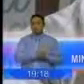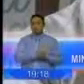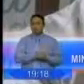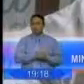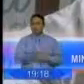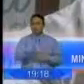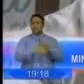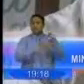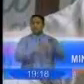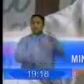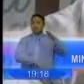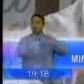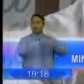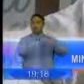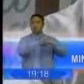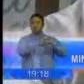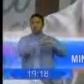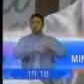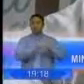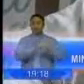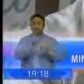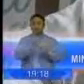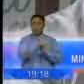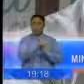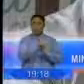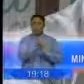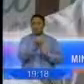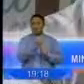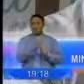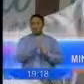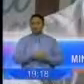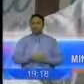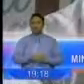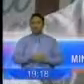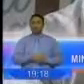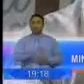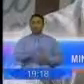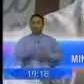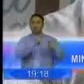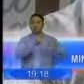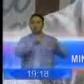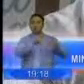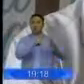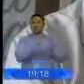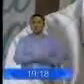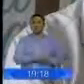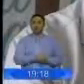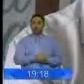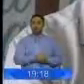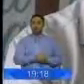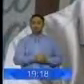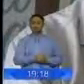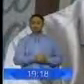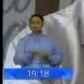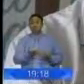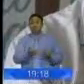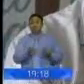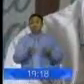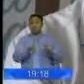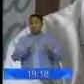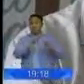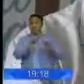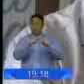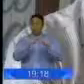techo y piso para cada uno de las variaciones del precio del combustible. Entonces, el precio está fijado